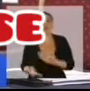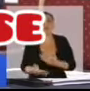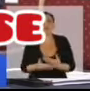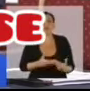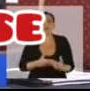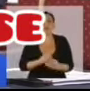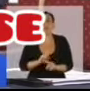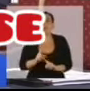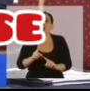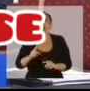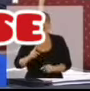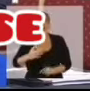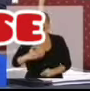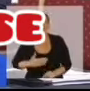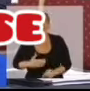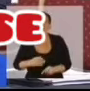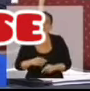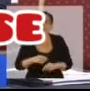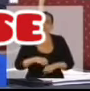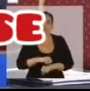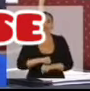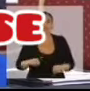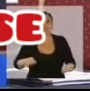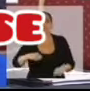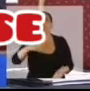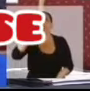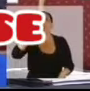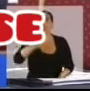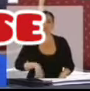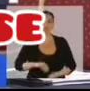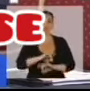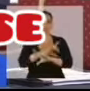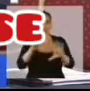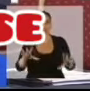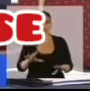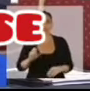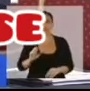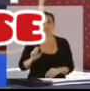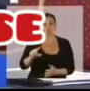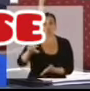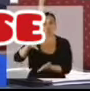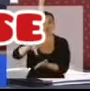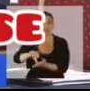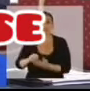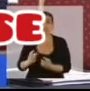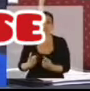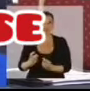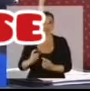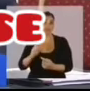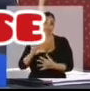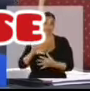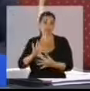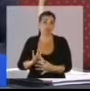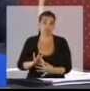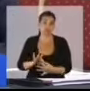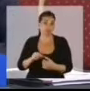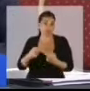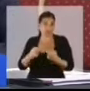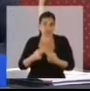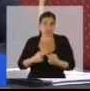pero aún así sin compartirlo entiendo que nuestras naciones se tienen que